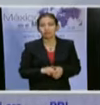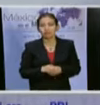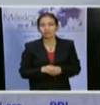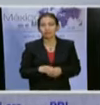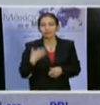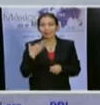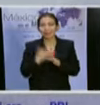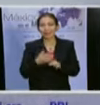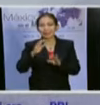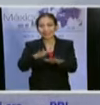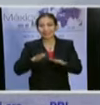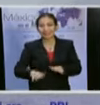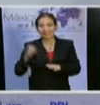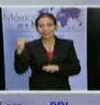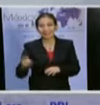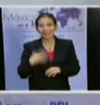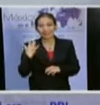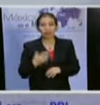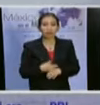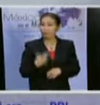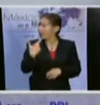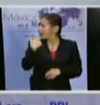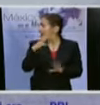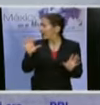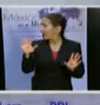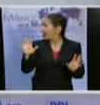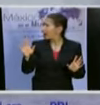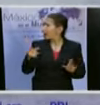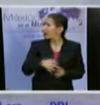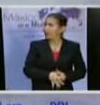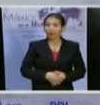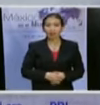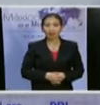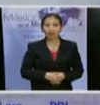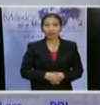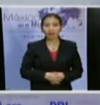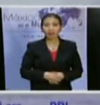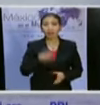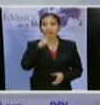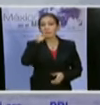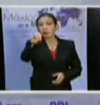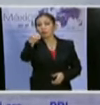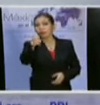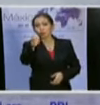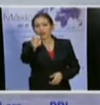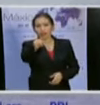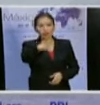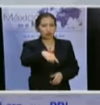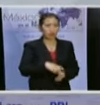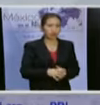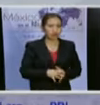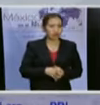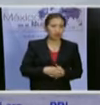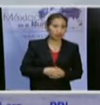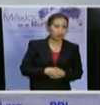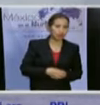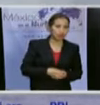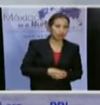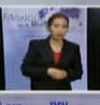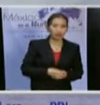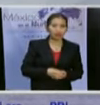hoy en este foro pues nos permite hablar, y ustedes van a escuchar a 6 grandes, de verdad